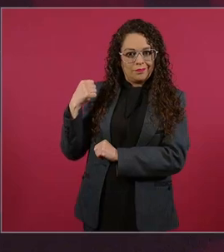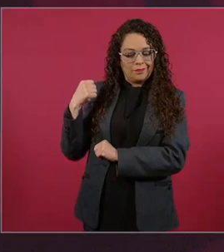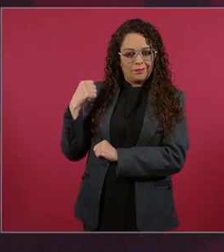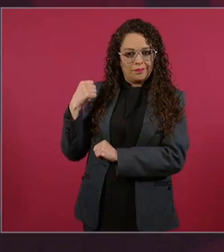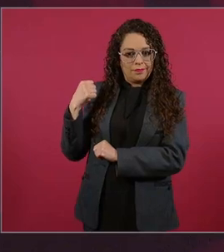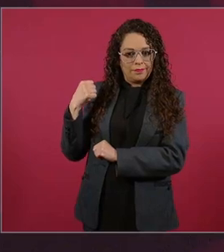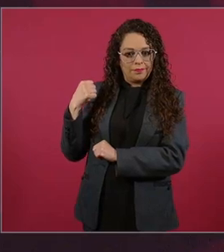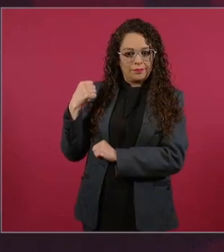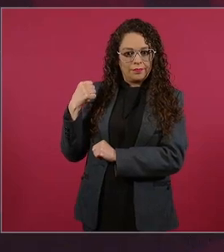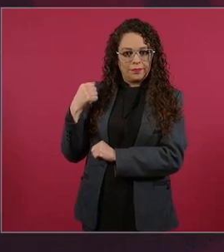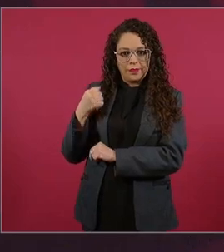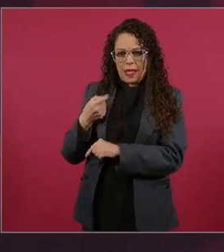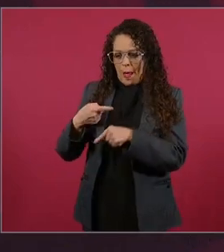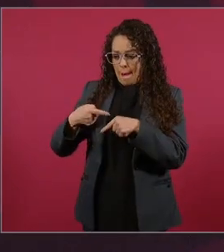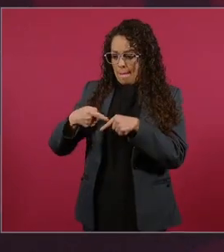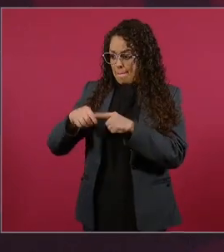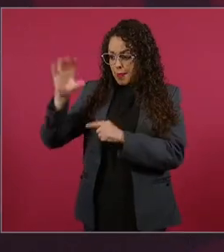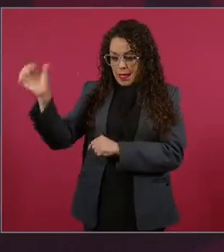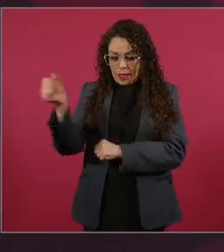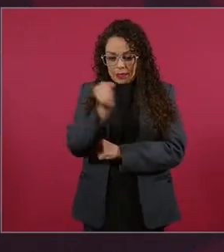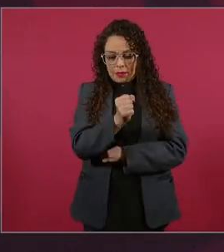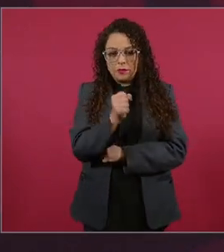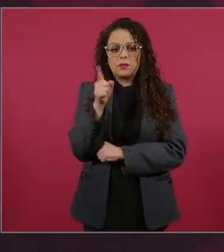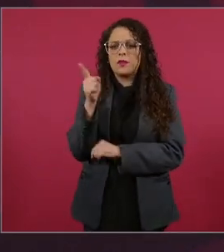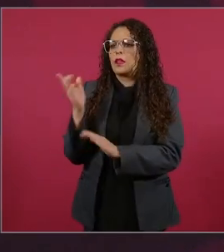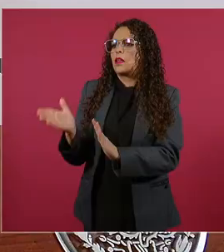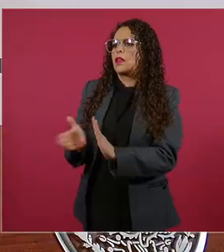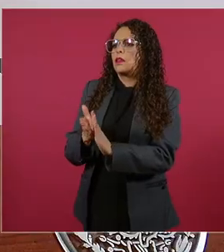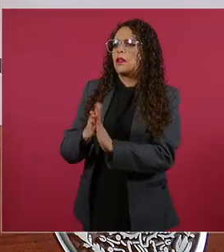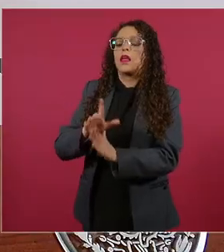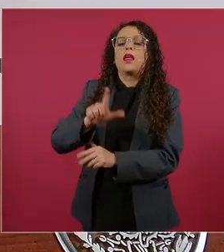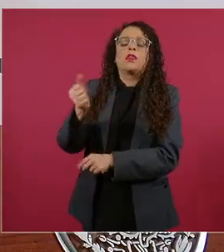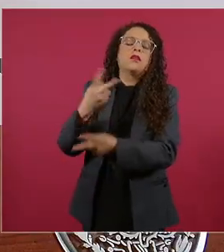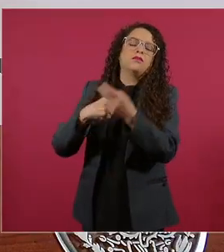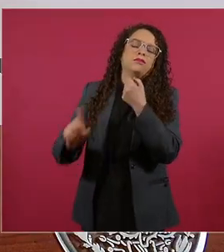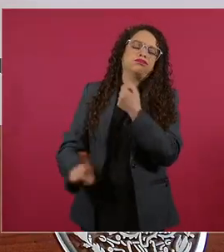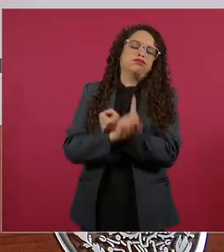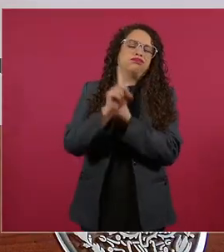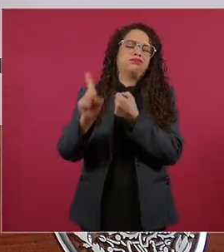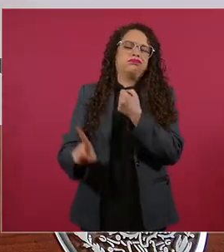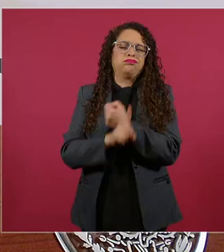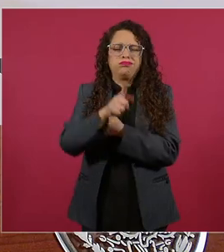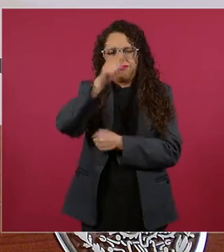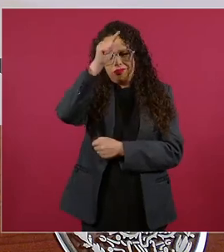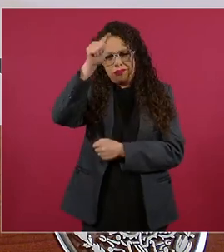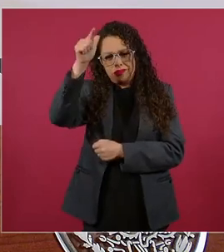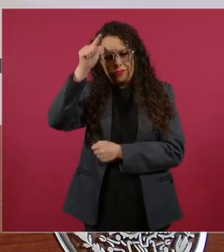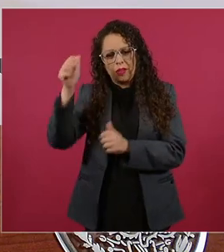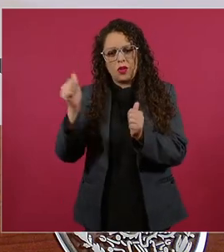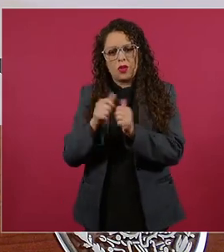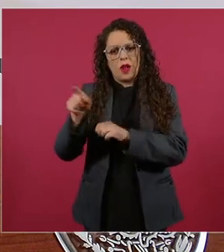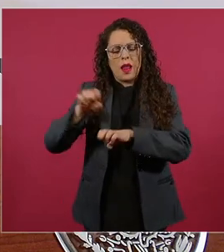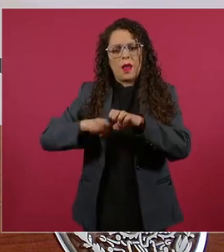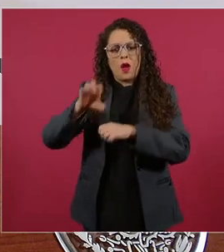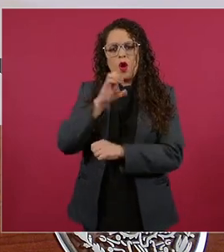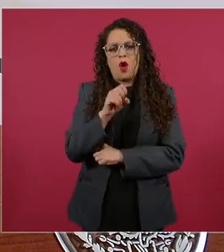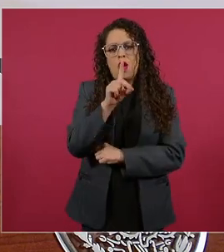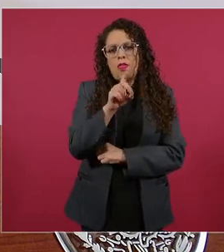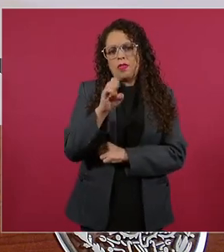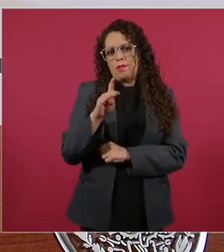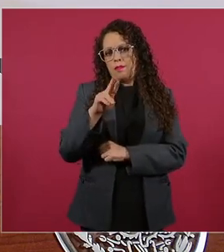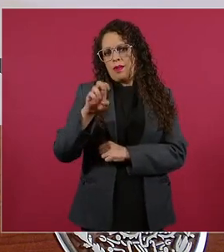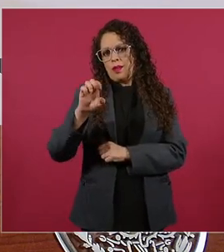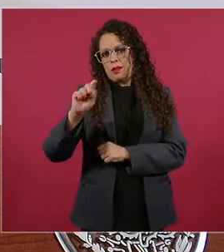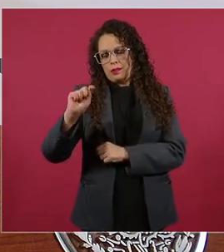se emproblemó, tuvo que ver con Odebrecht, ya se pueden imaginar, quedó suspendida